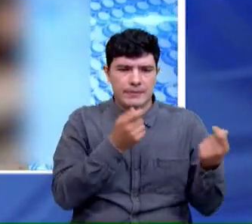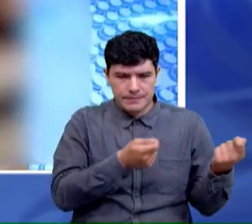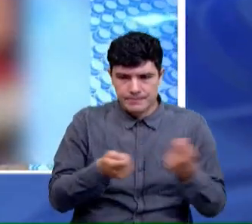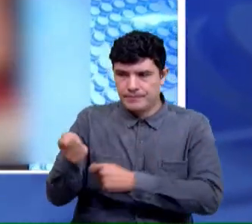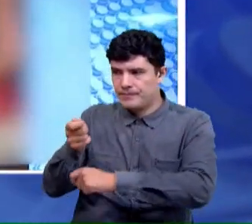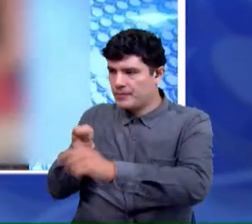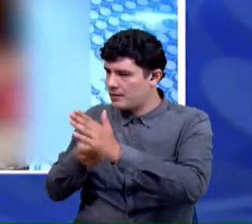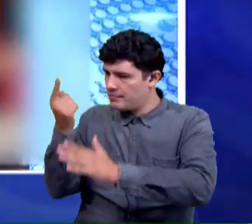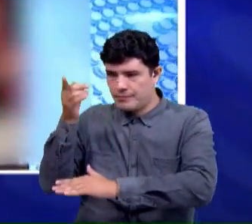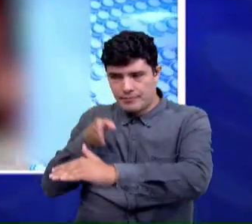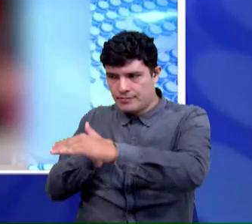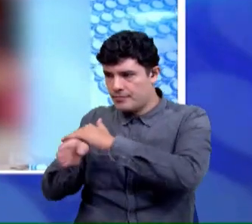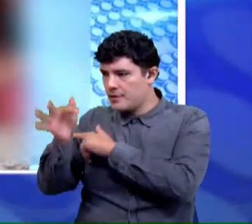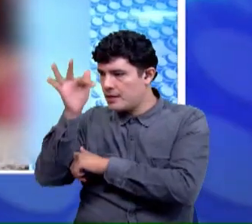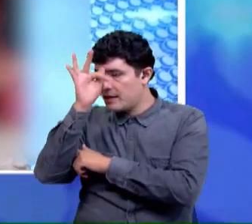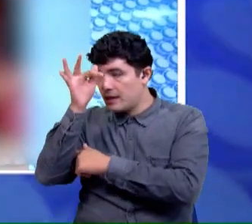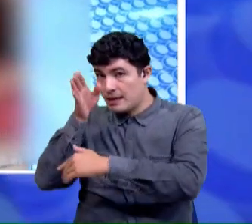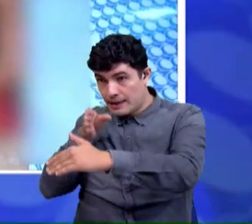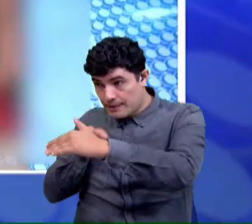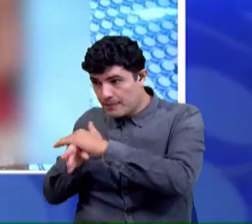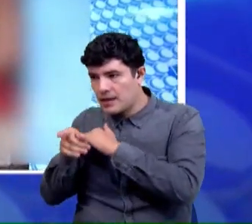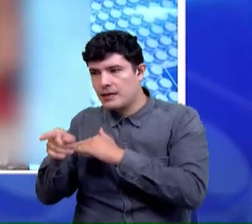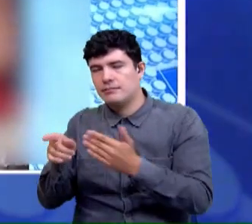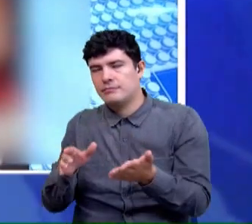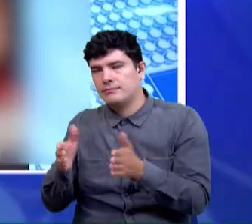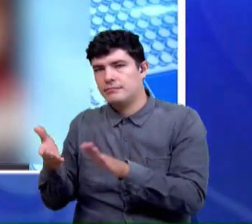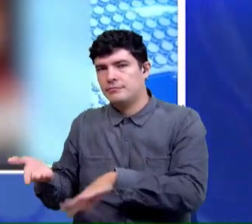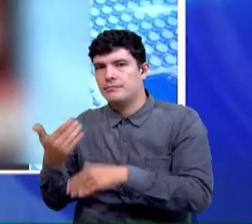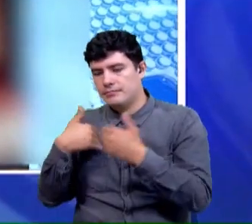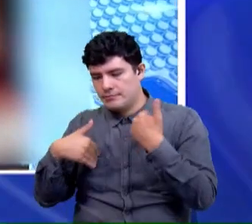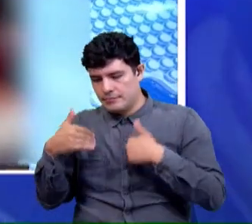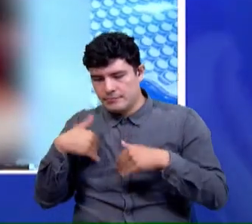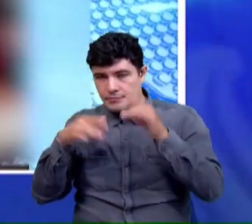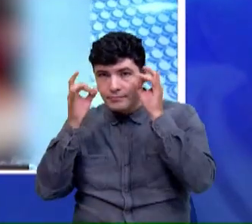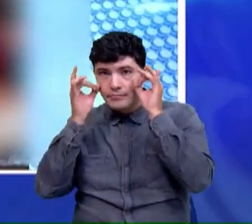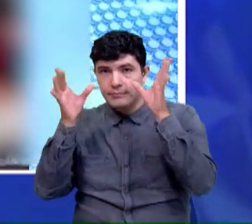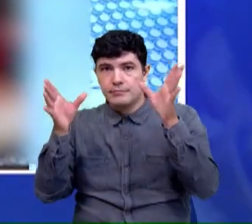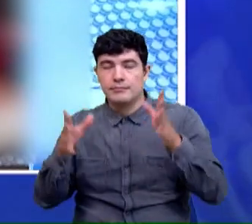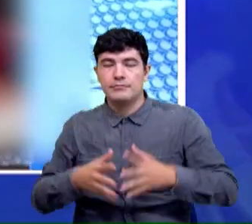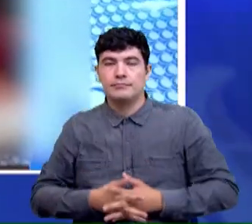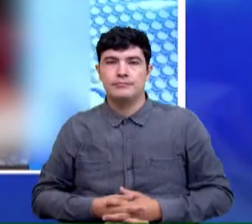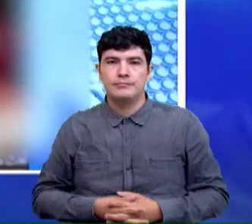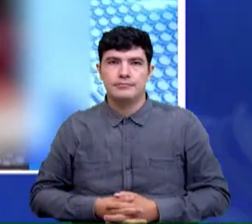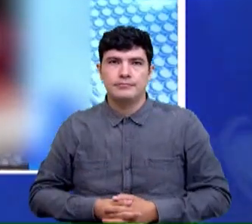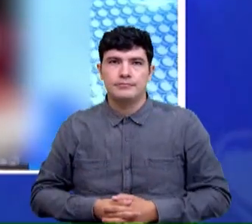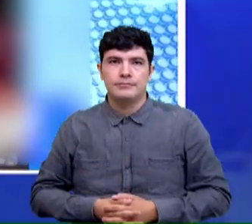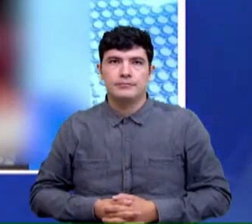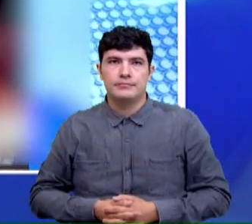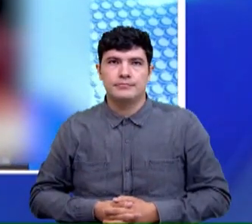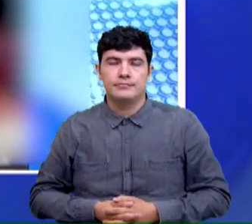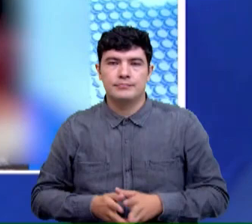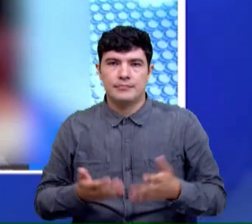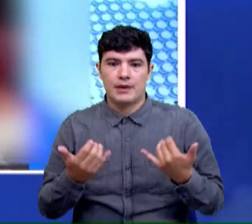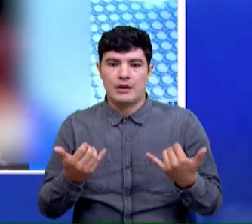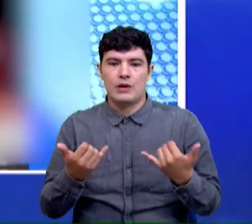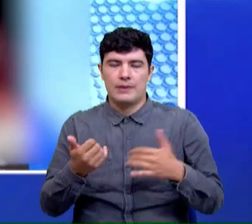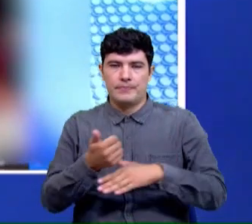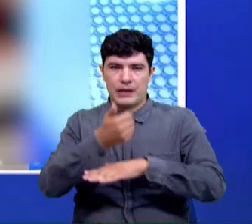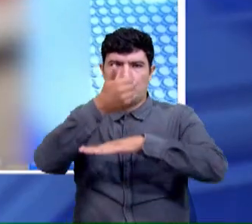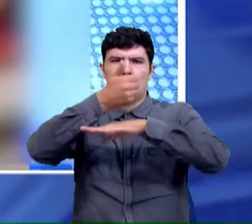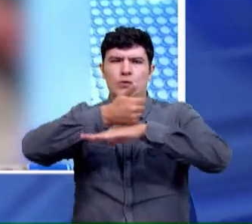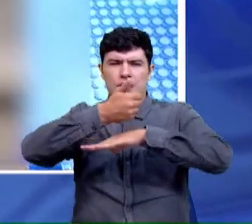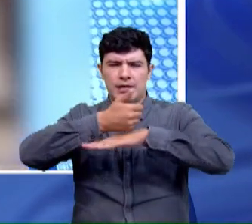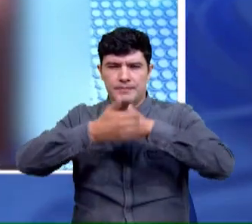centro asistencial, llegó al lugar sin signos vitales debido a la gravedad de las heridas. Por ahora las